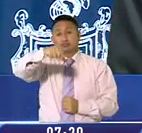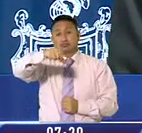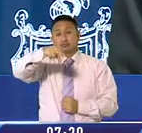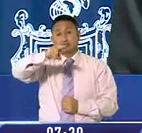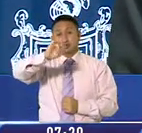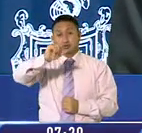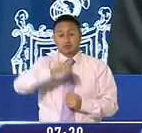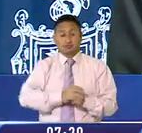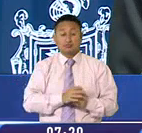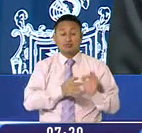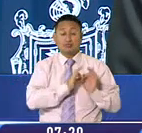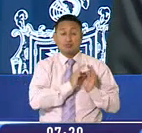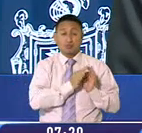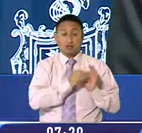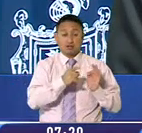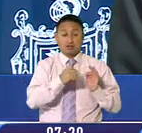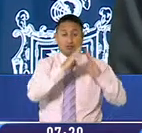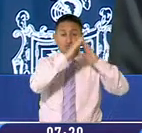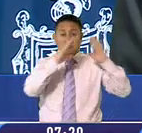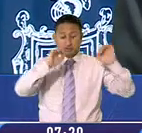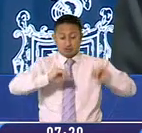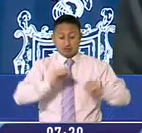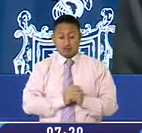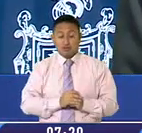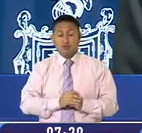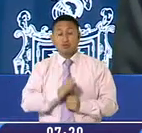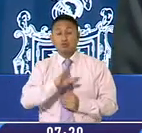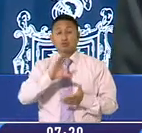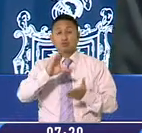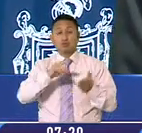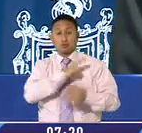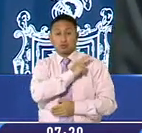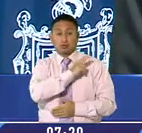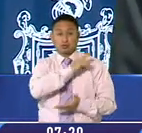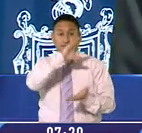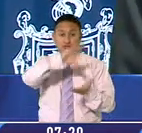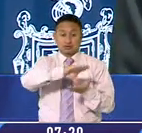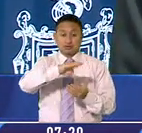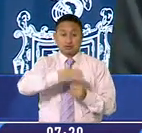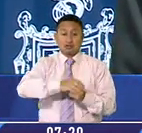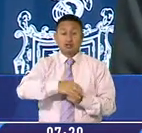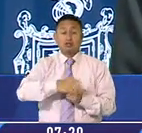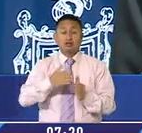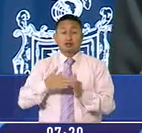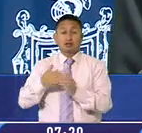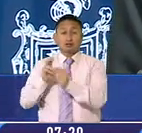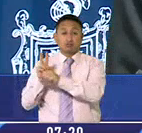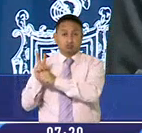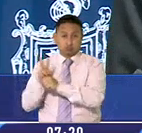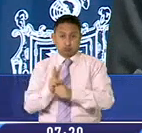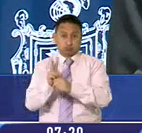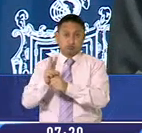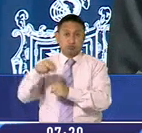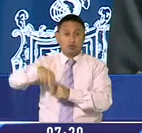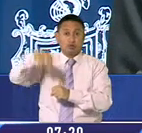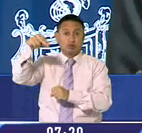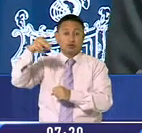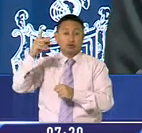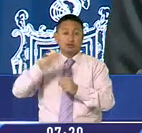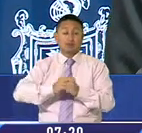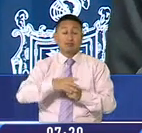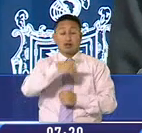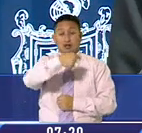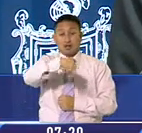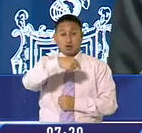Coliseo de Calderón, en el Coliseo de la Universidad Central, en la Estación Norte de Carcelén, en Quitumbe. También estamos en los centros